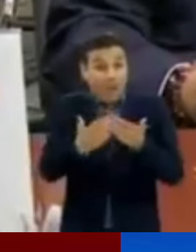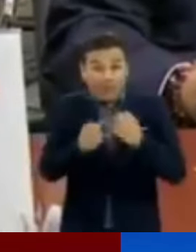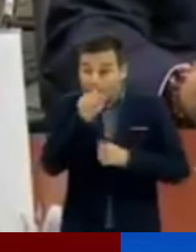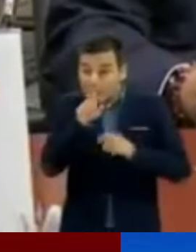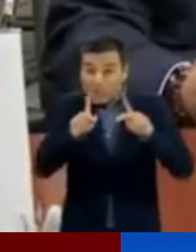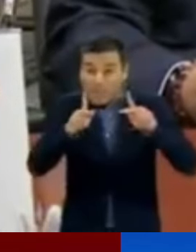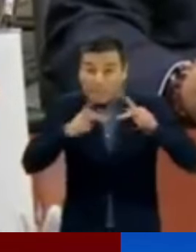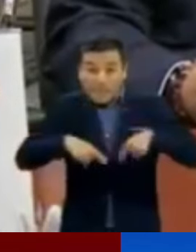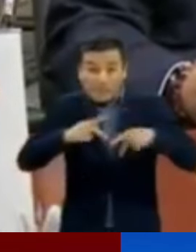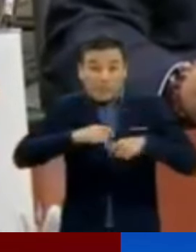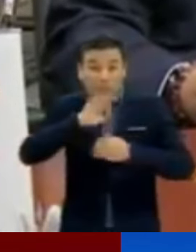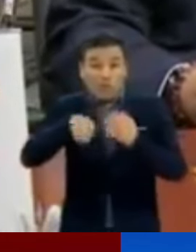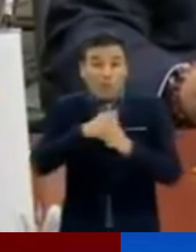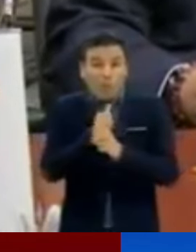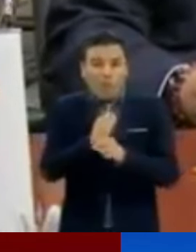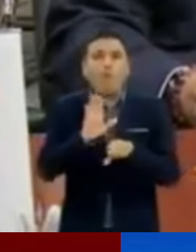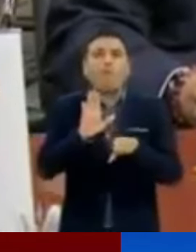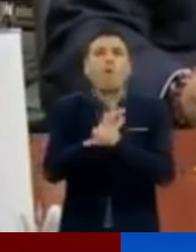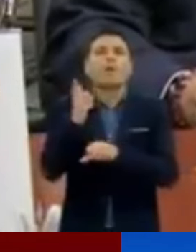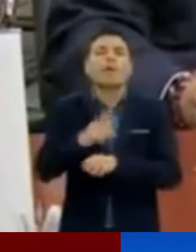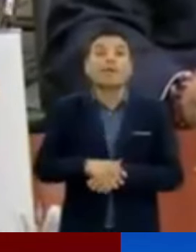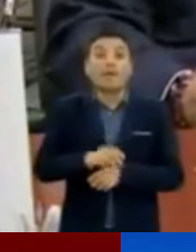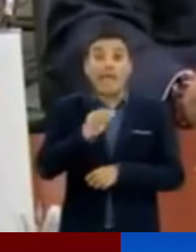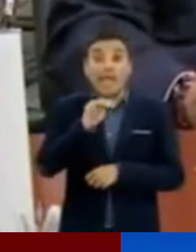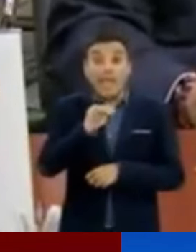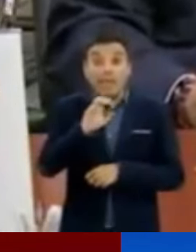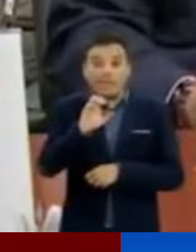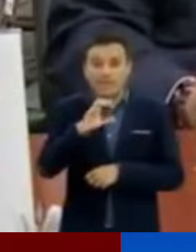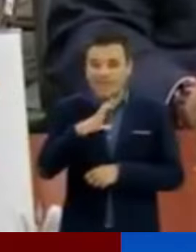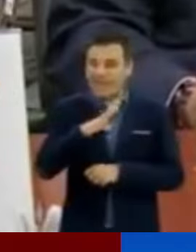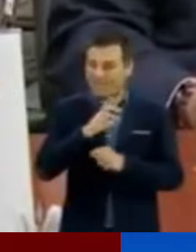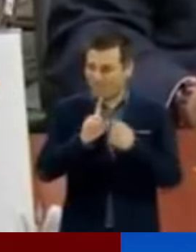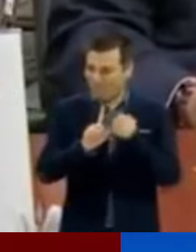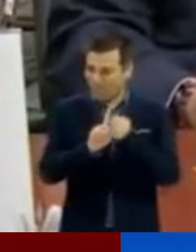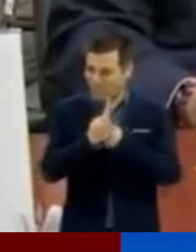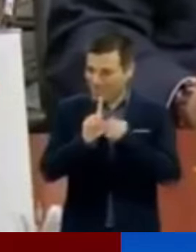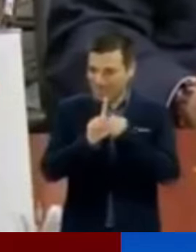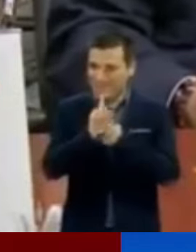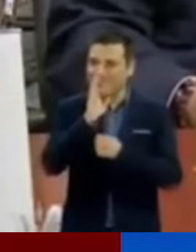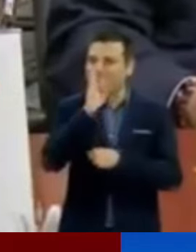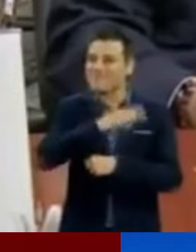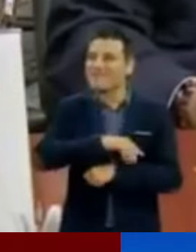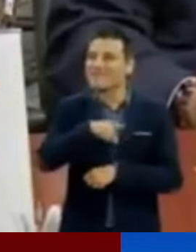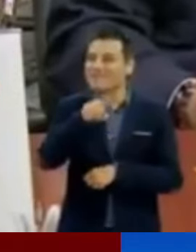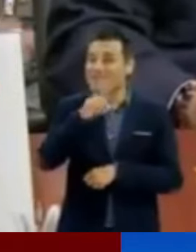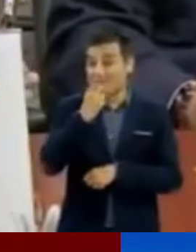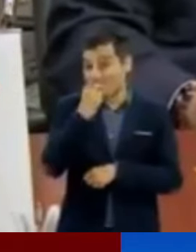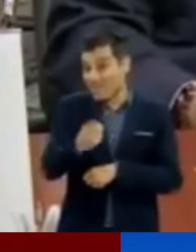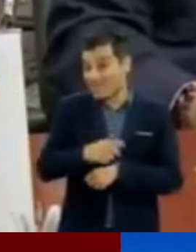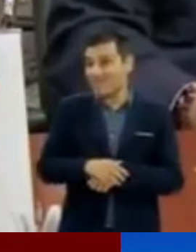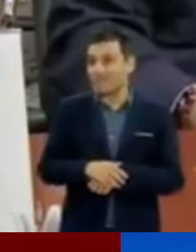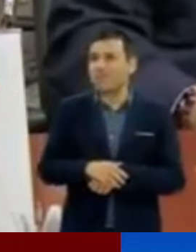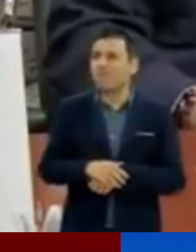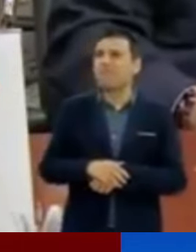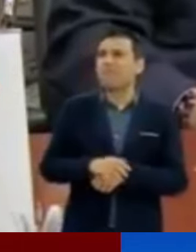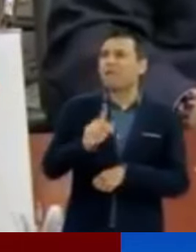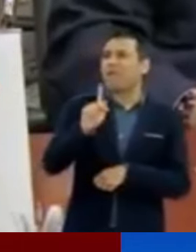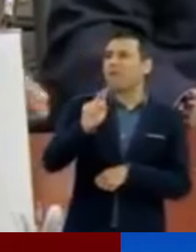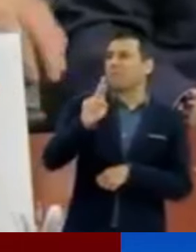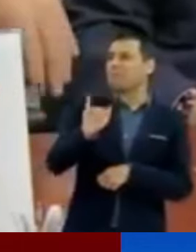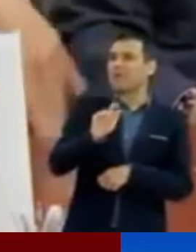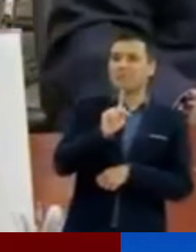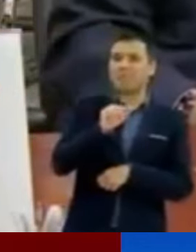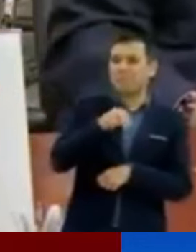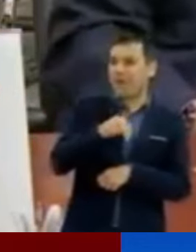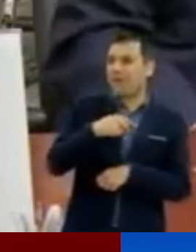día, porque Movimiento Ciudadano tiene un severo problema de identidad. Dicen que no quieren aliarse con el PRI y el